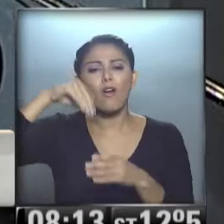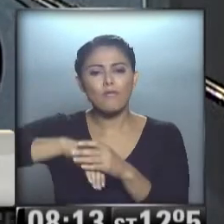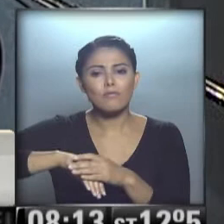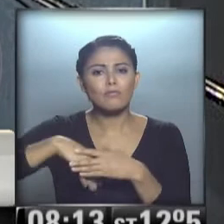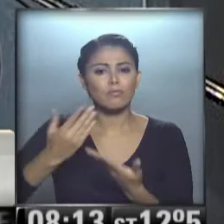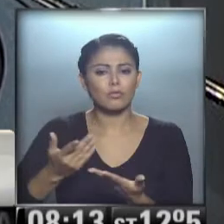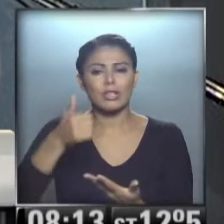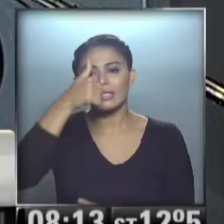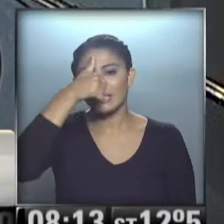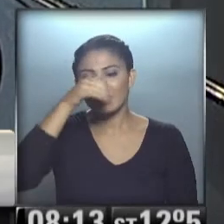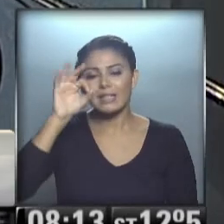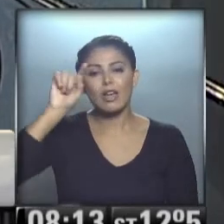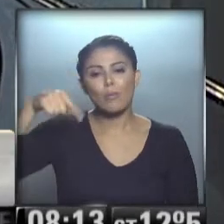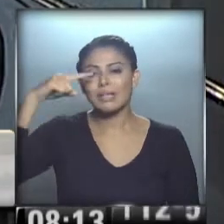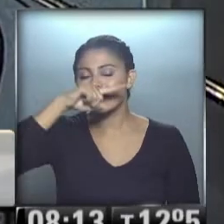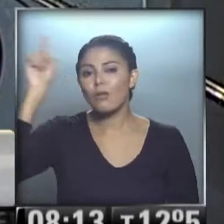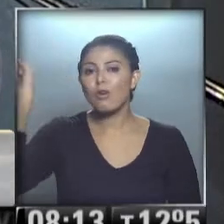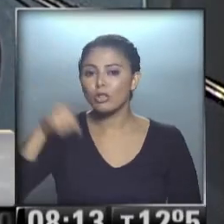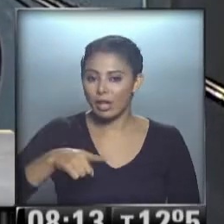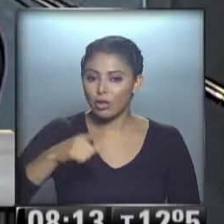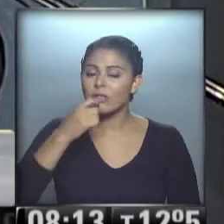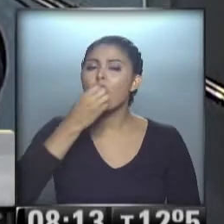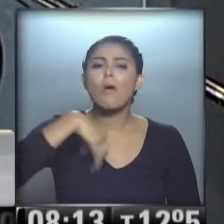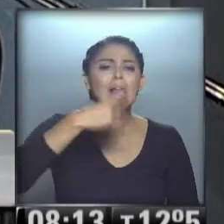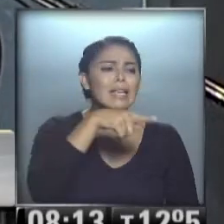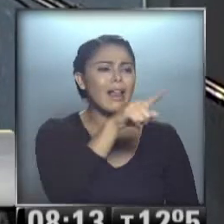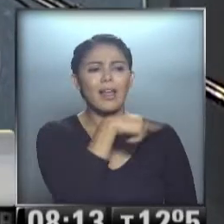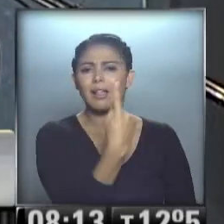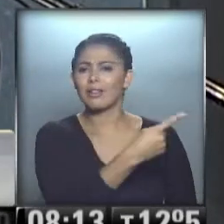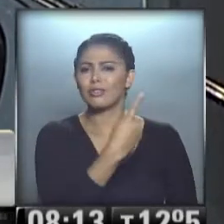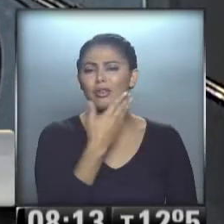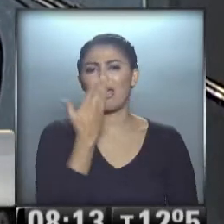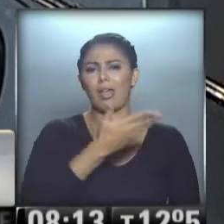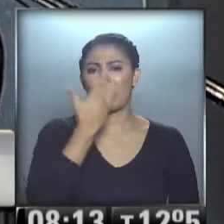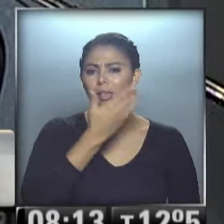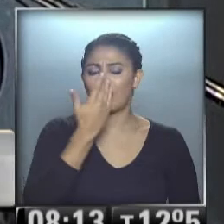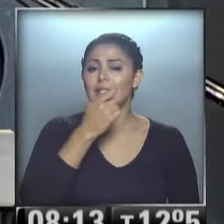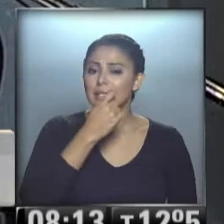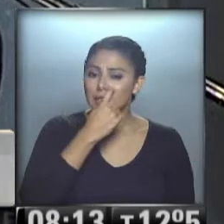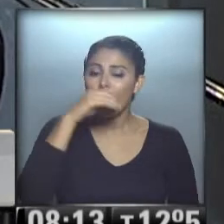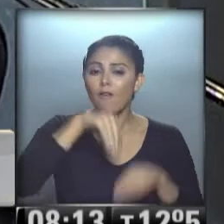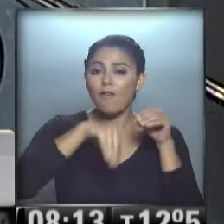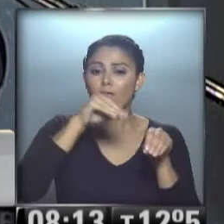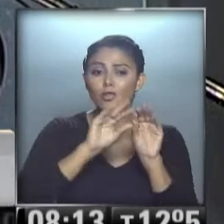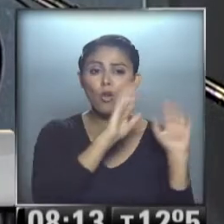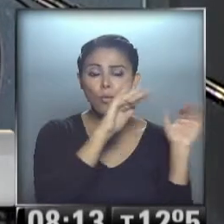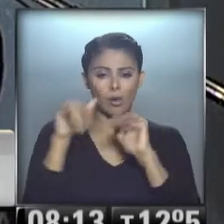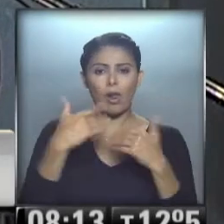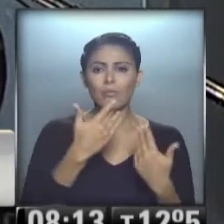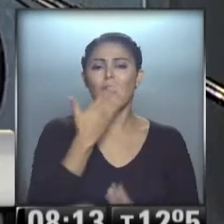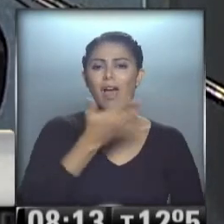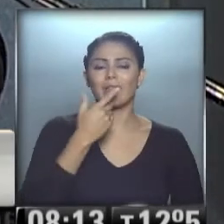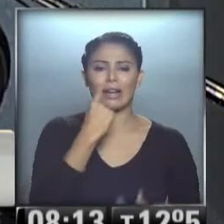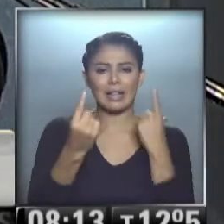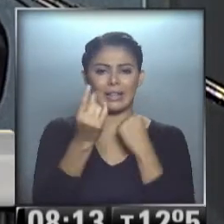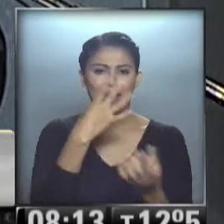categoría, 60,7%. Cuando cualquiera de los dirigentes sindicales que habla obtenga ese número de votos, va a tener autoridad moral para